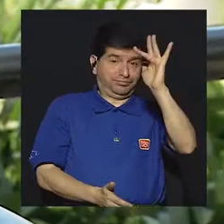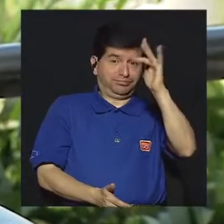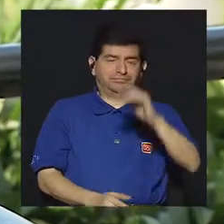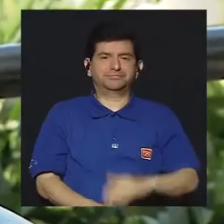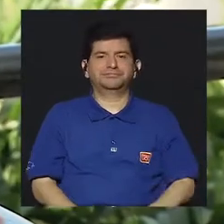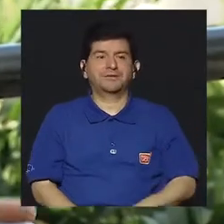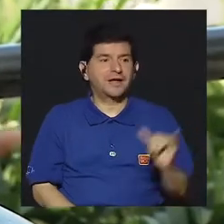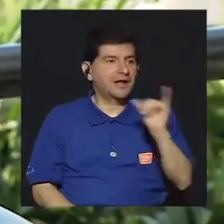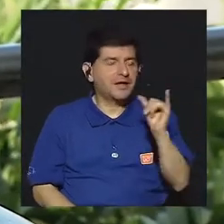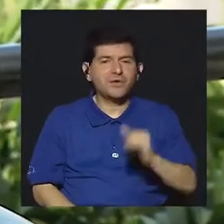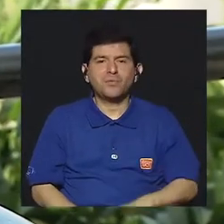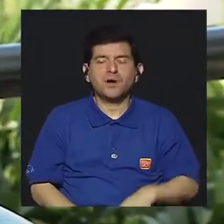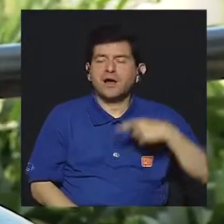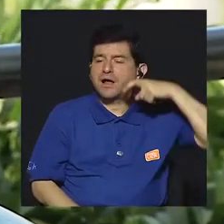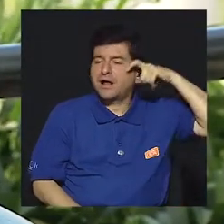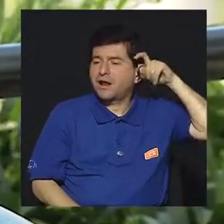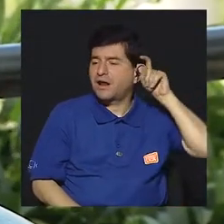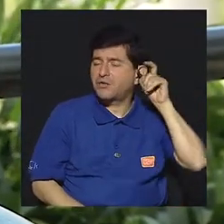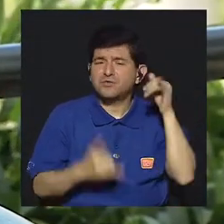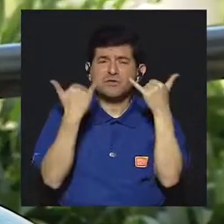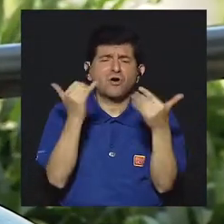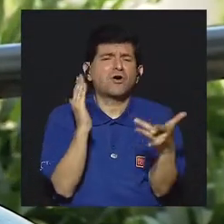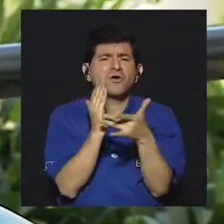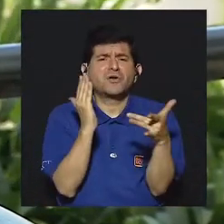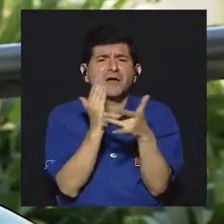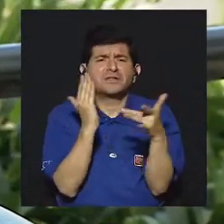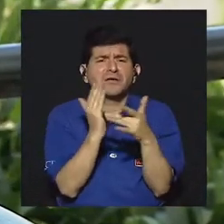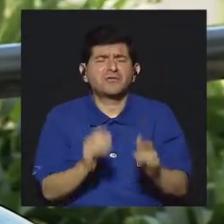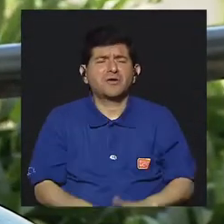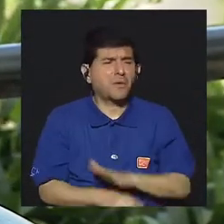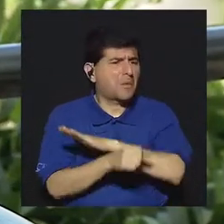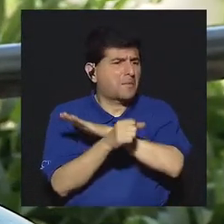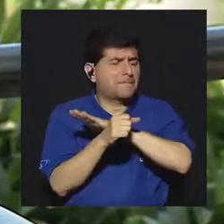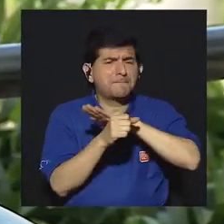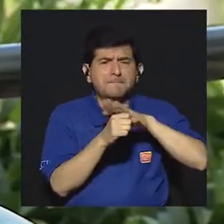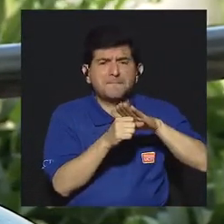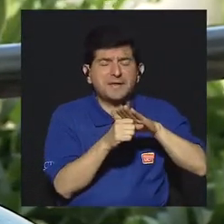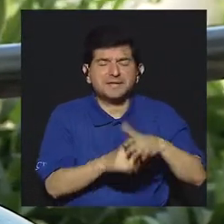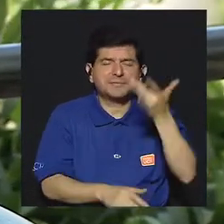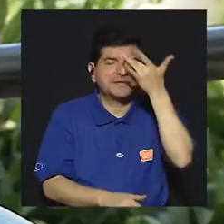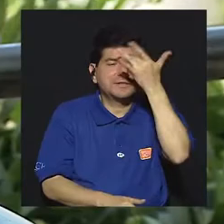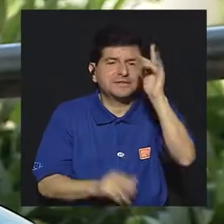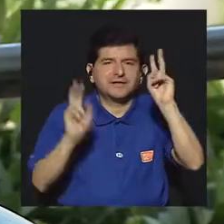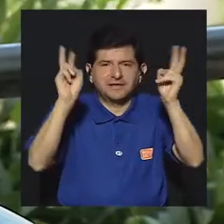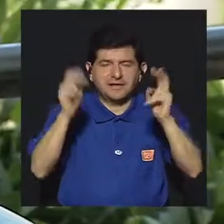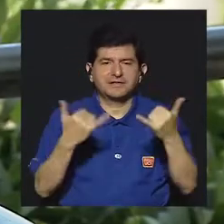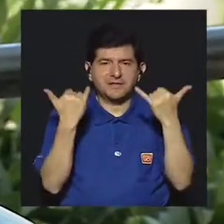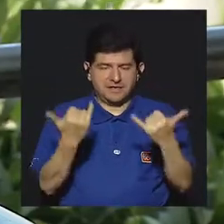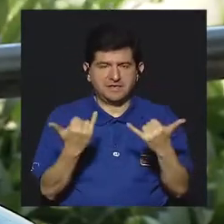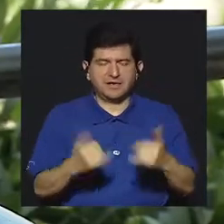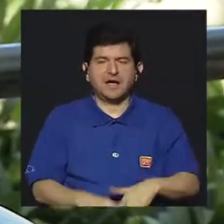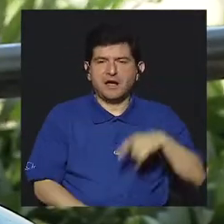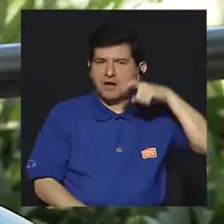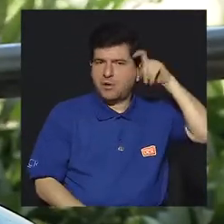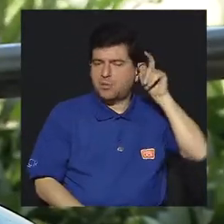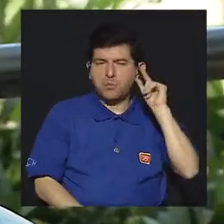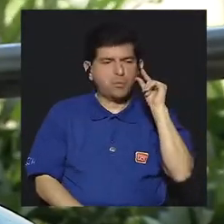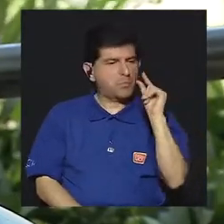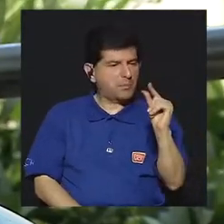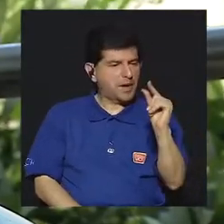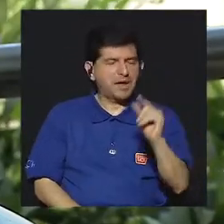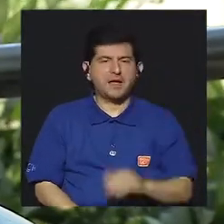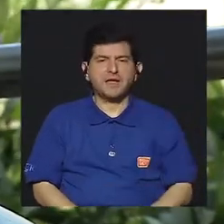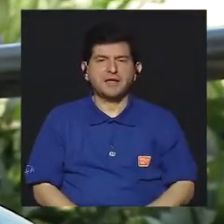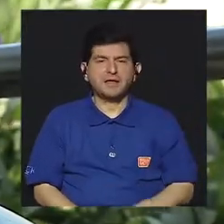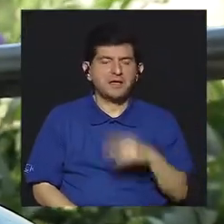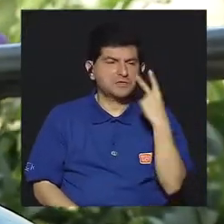inteligentes y demás, pues también los audífonos hoy por hoy los hacen con una tecnología totalmente inteligente. Entonces, ya son prótesis más